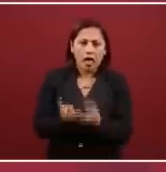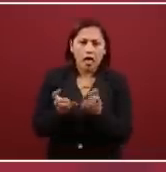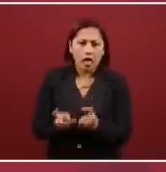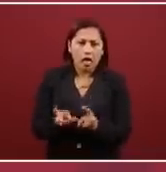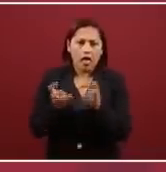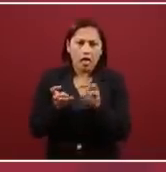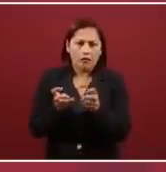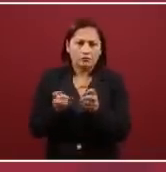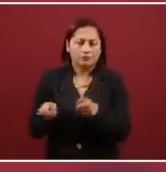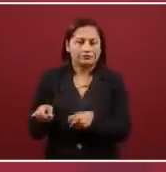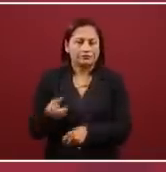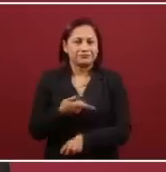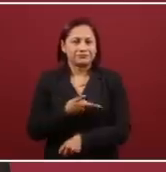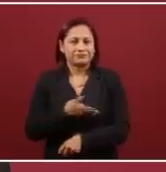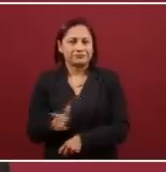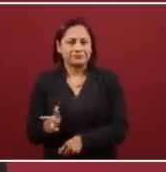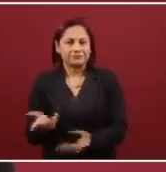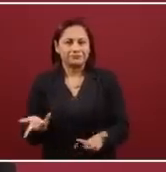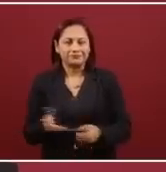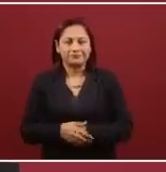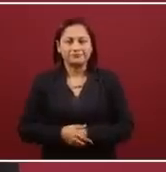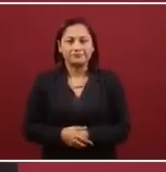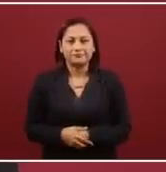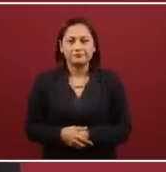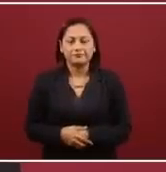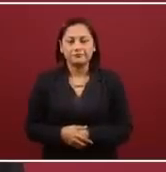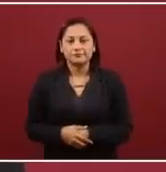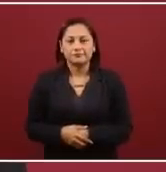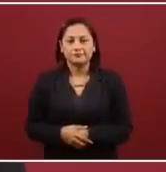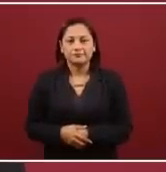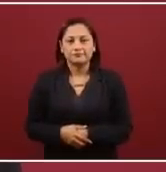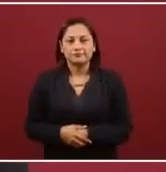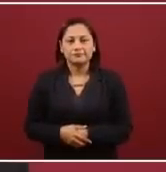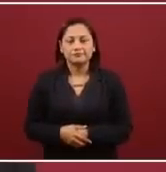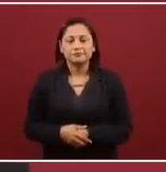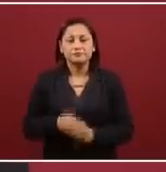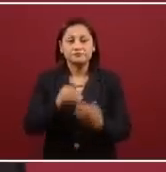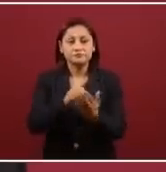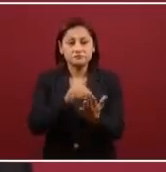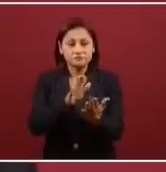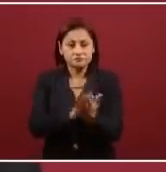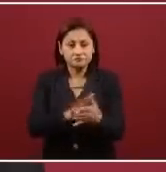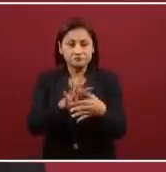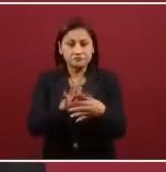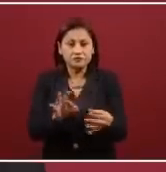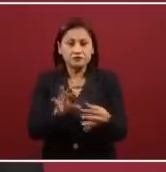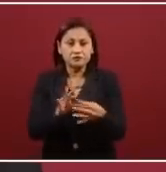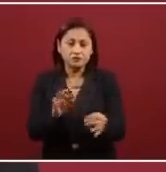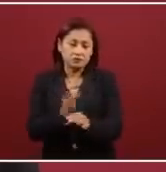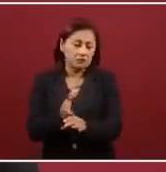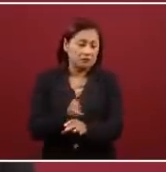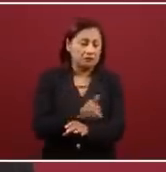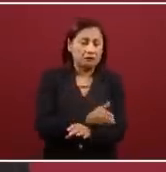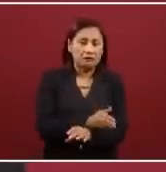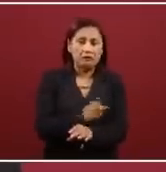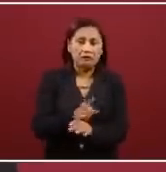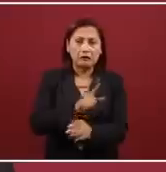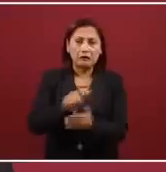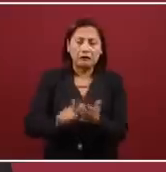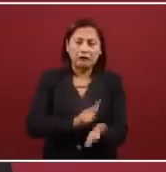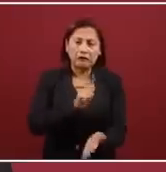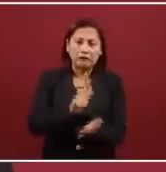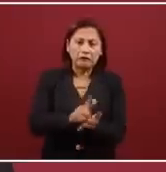neoliberal, no les gustó que se dijera que fue un fracaso la reforma